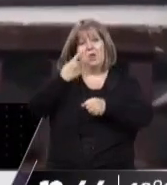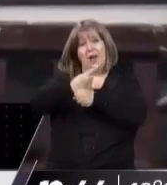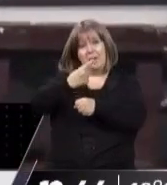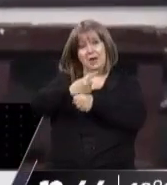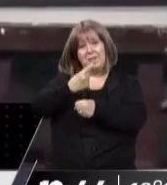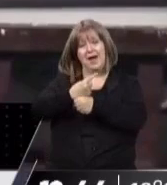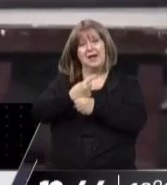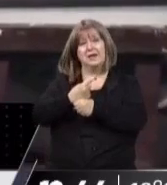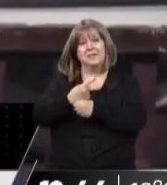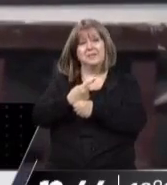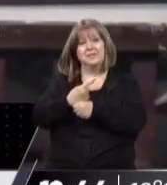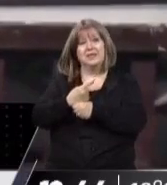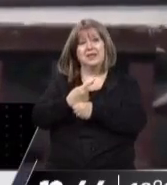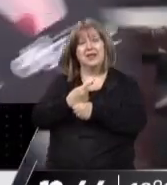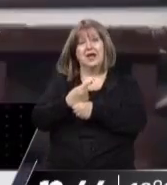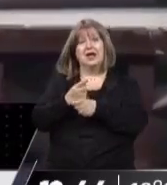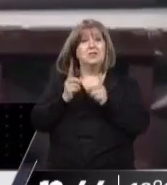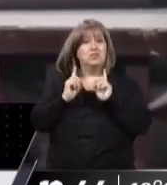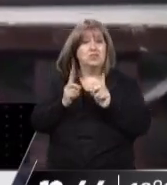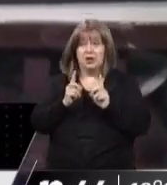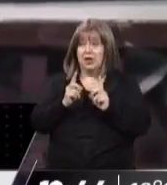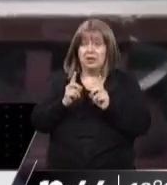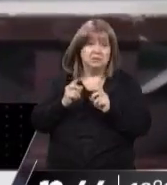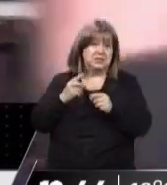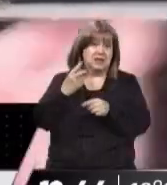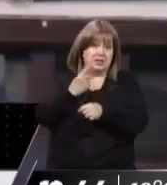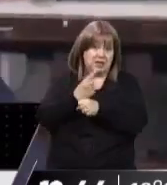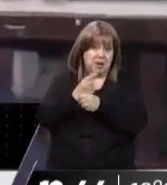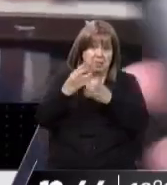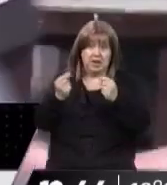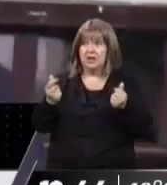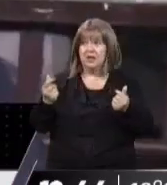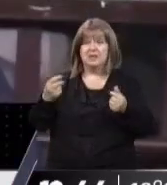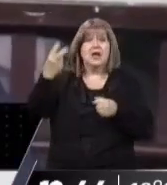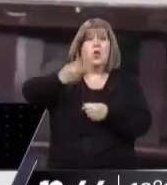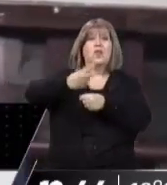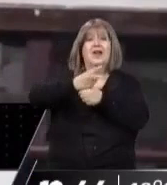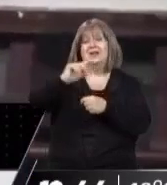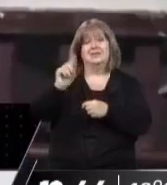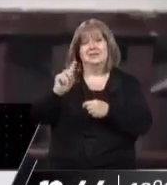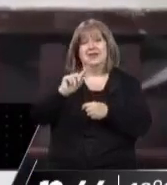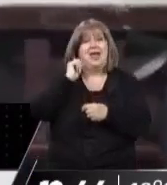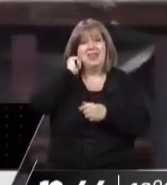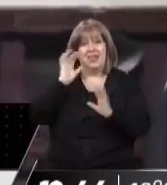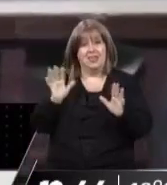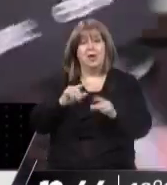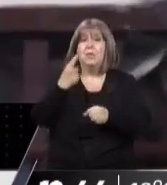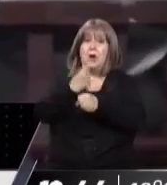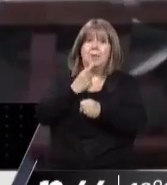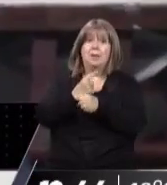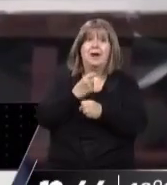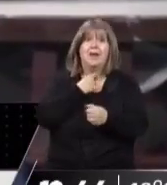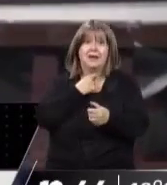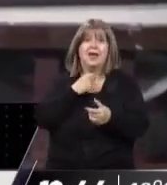primaria no lo va a dar para otra cosa. No querés la secundaria, pero sí querés leer y escribir. Exactamente. Contame